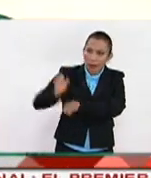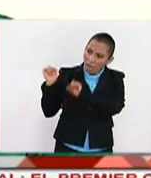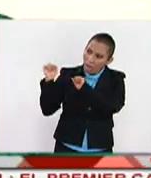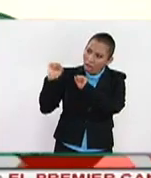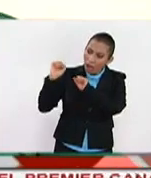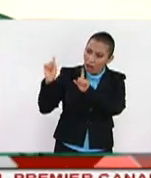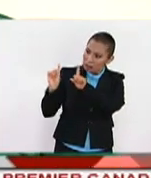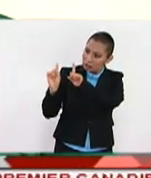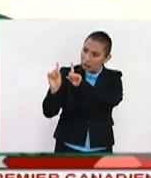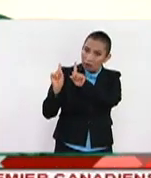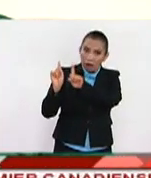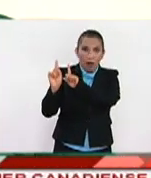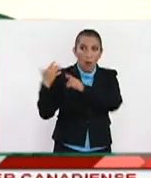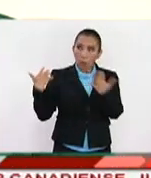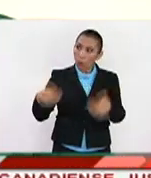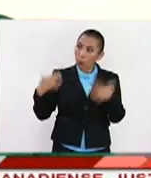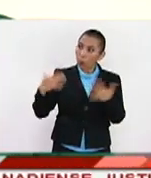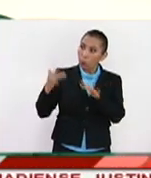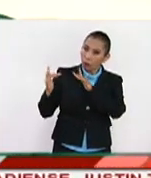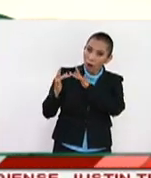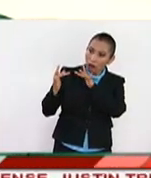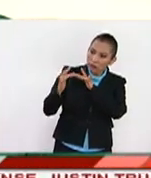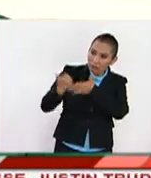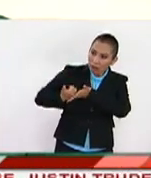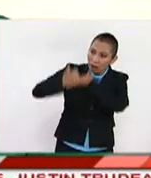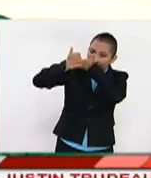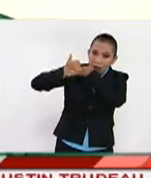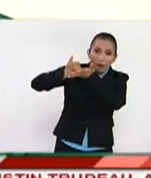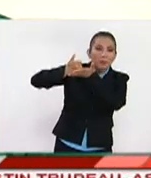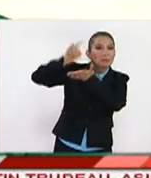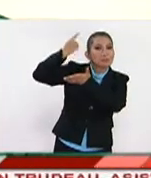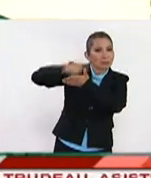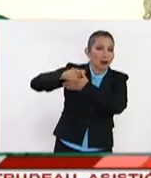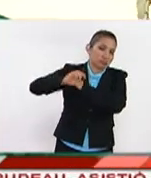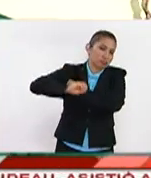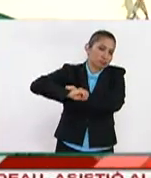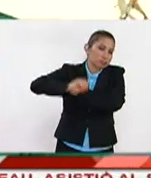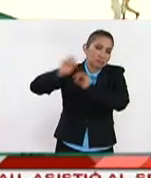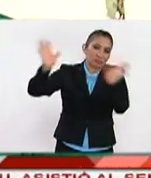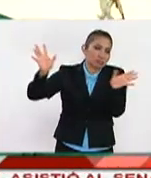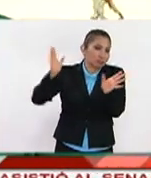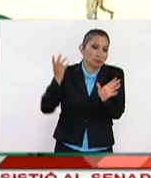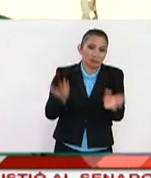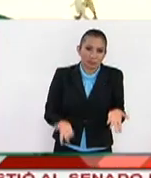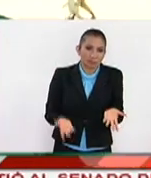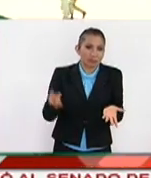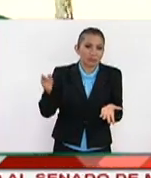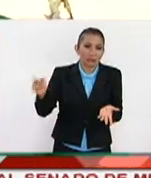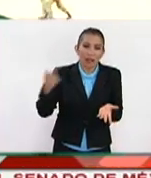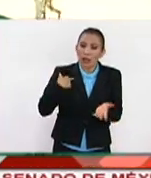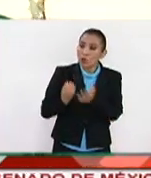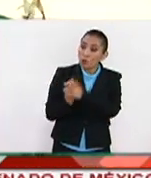con sus hijos, y ese contacto ayuda para que, pues obviamente, el que es de nuevo ingreso al